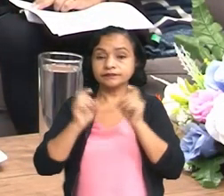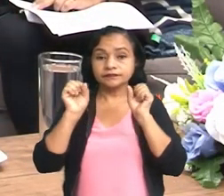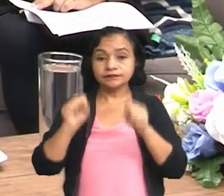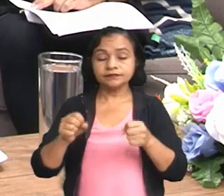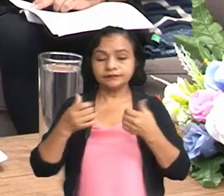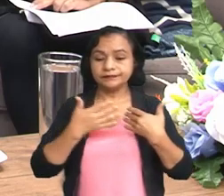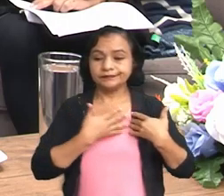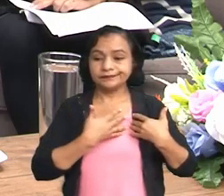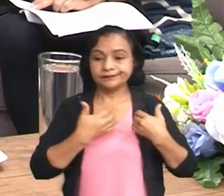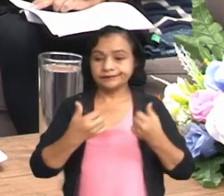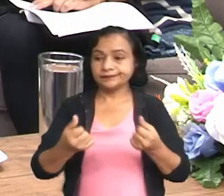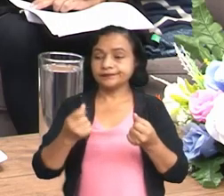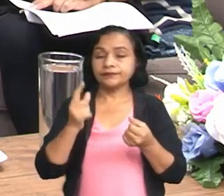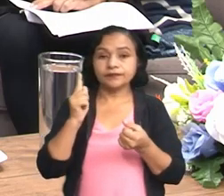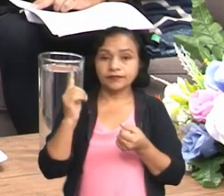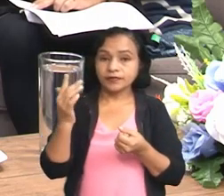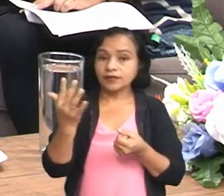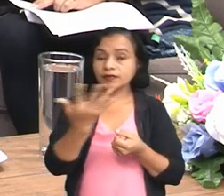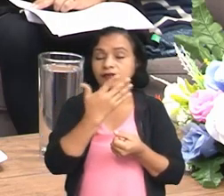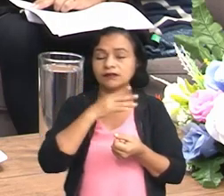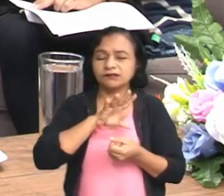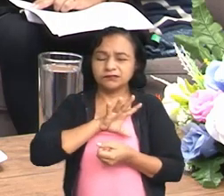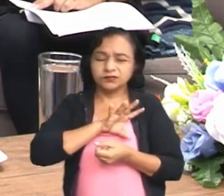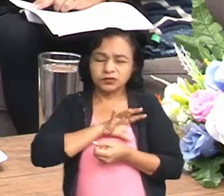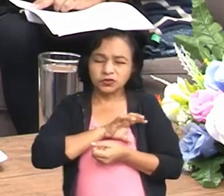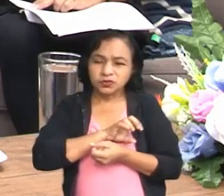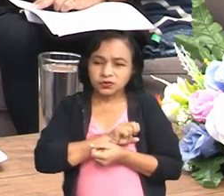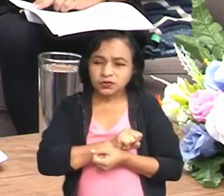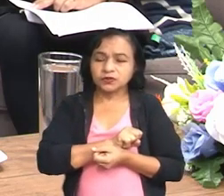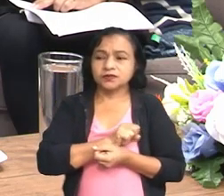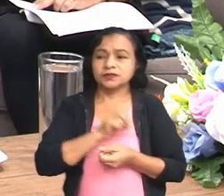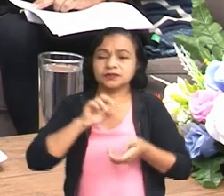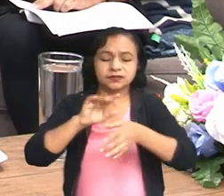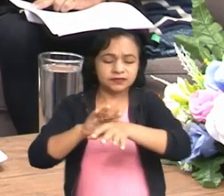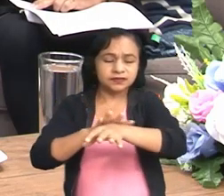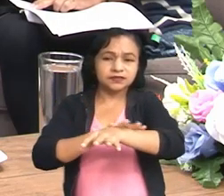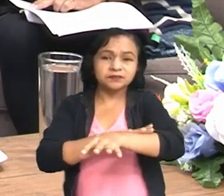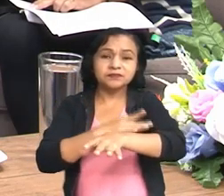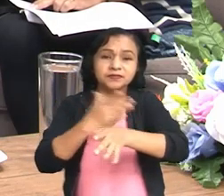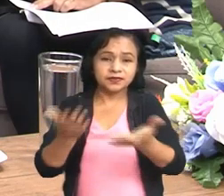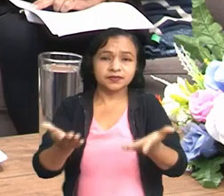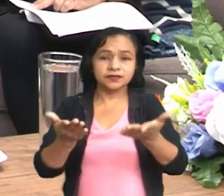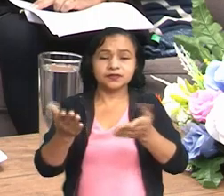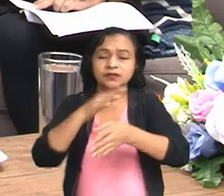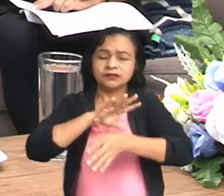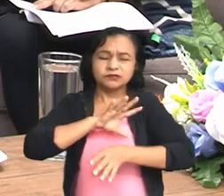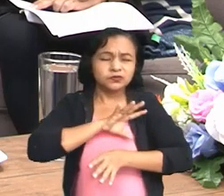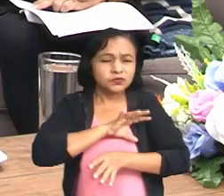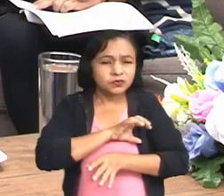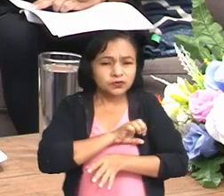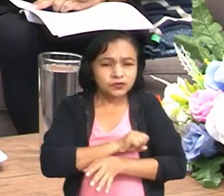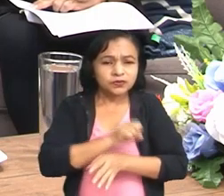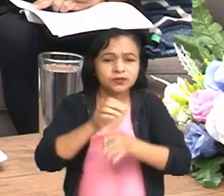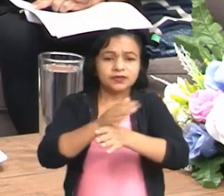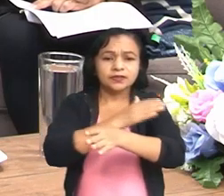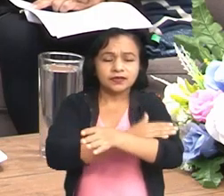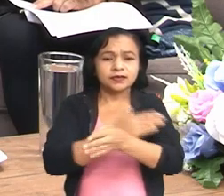sanar, ¿verdad?, toda ese dolor, ese sentimiento, digamos, de dolor que vivimos en algún